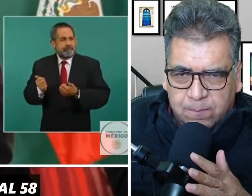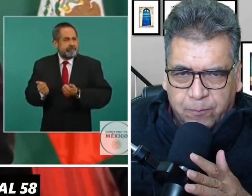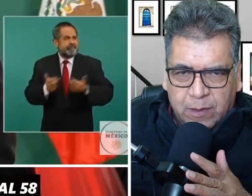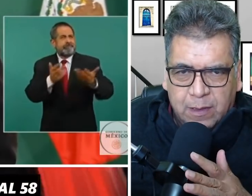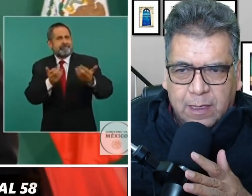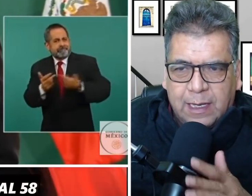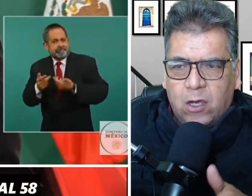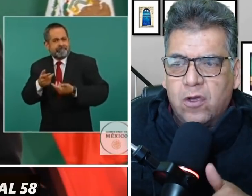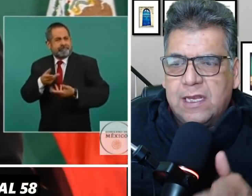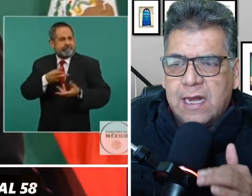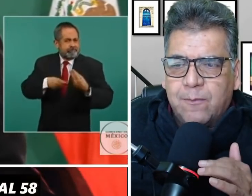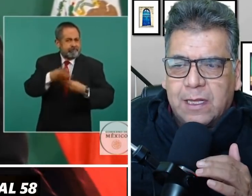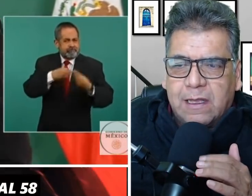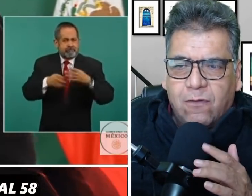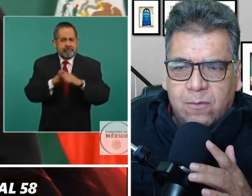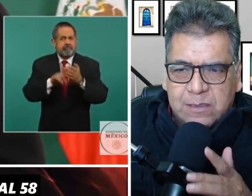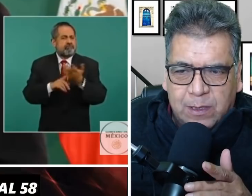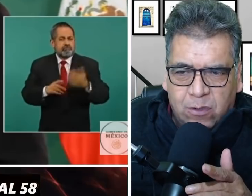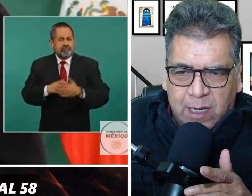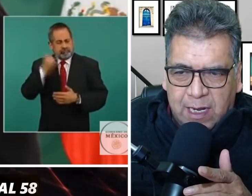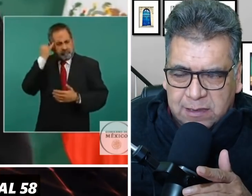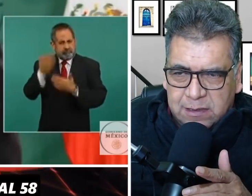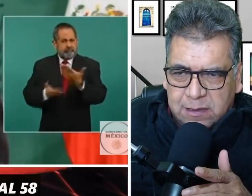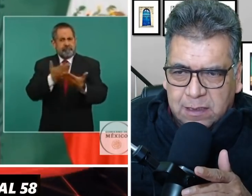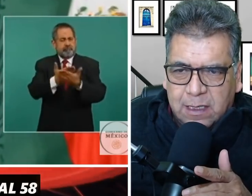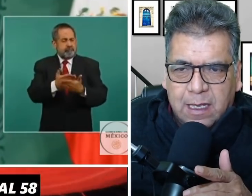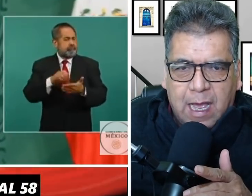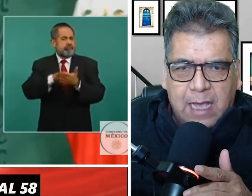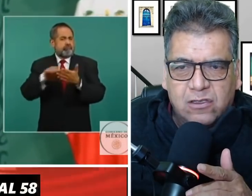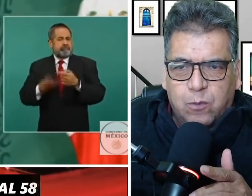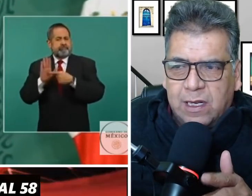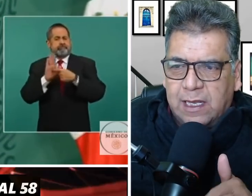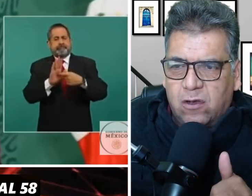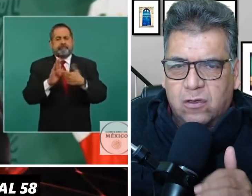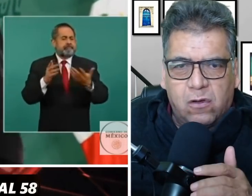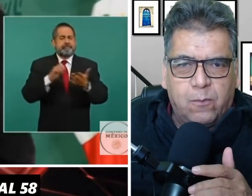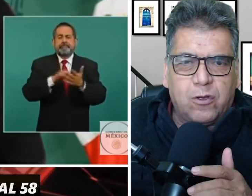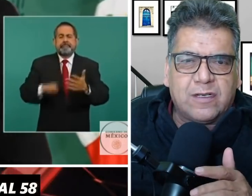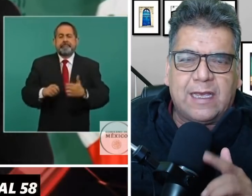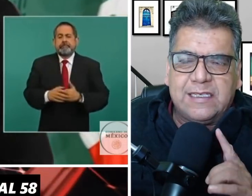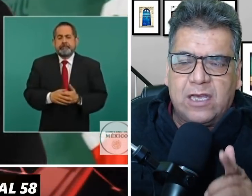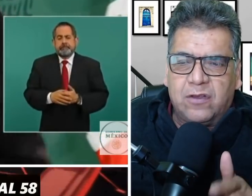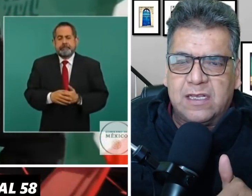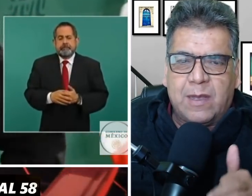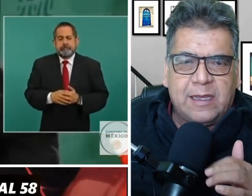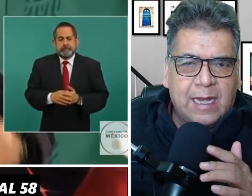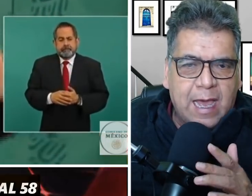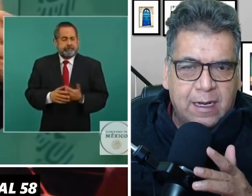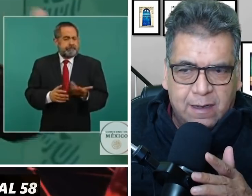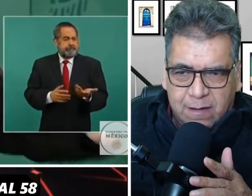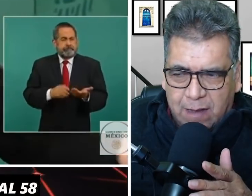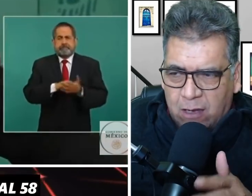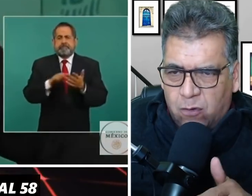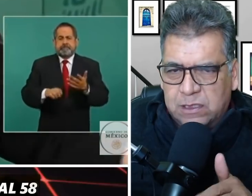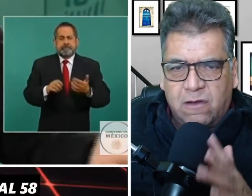corruptos que hoy tienen plataformas petroleras, a esos políticos corruptos que quisieron